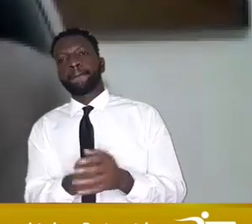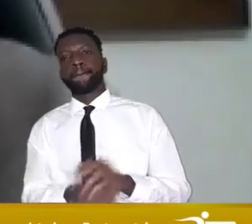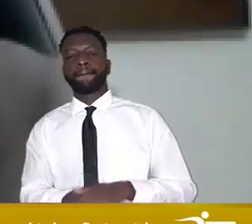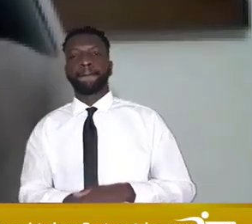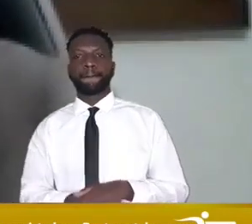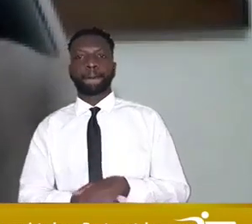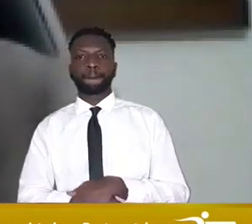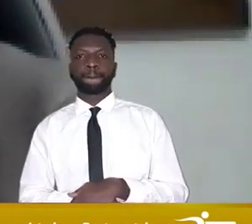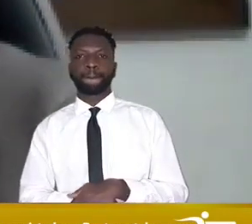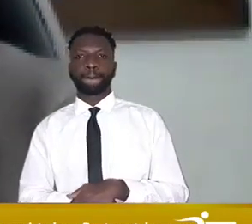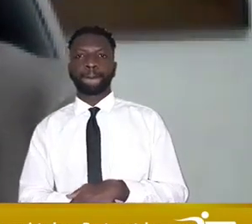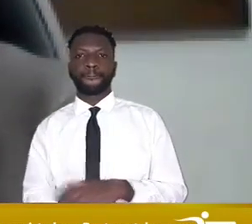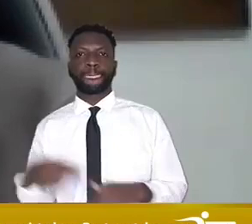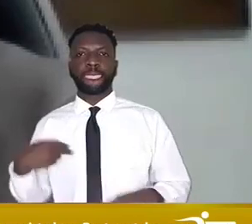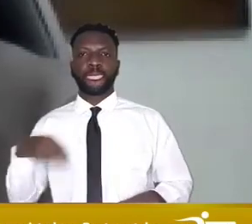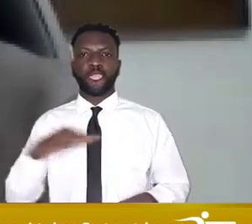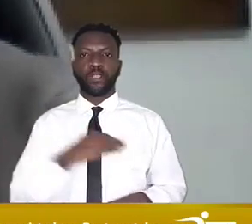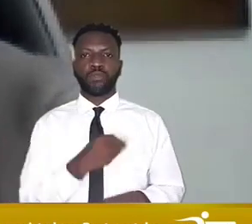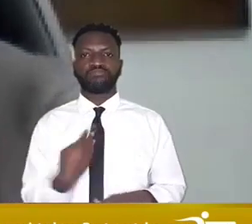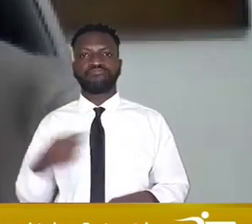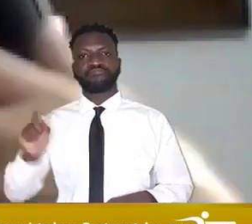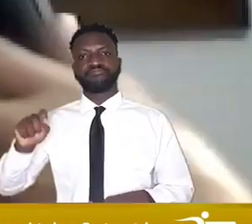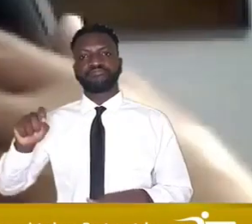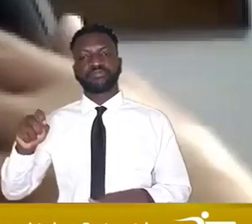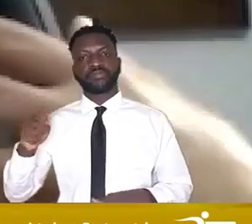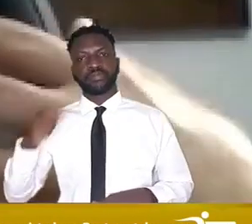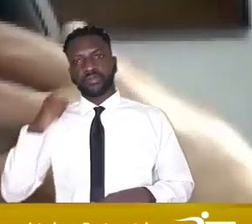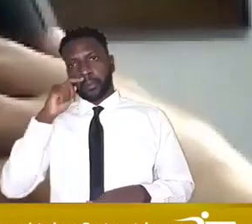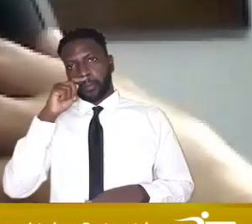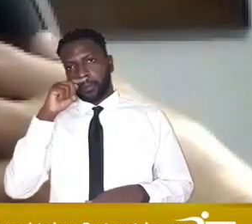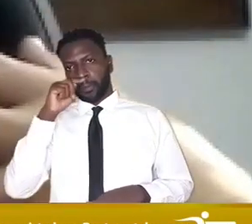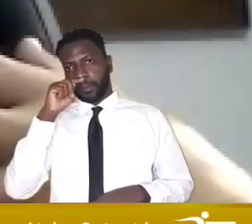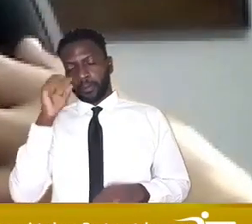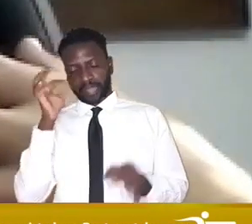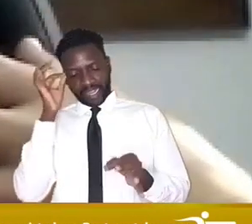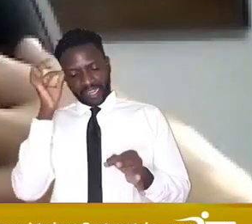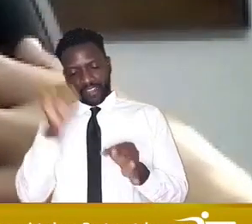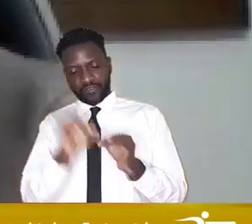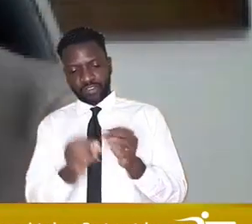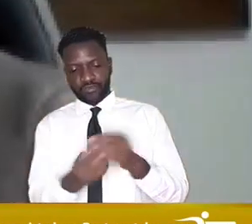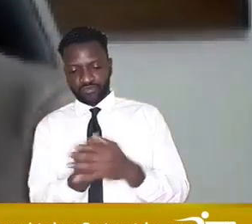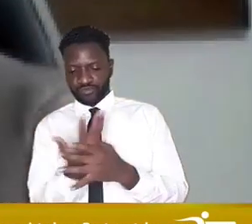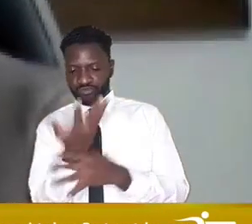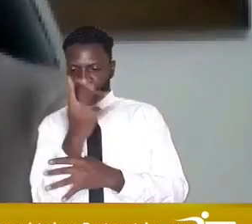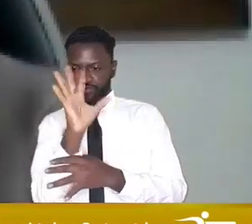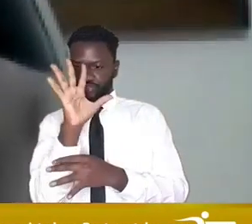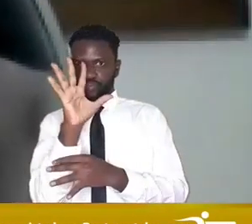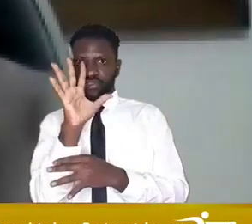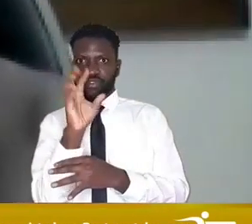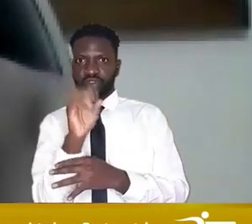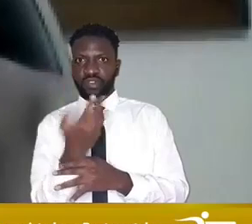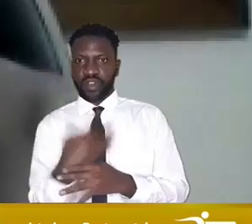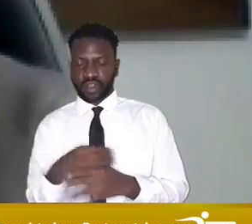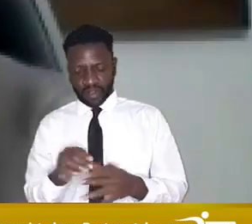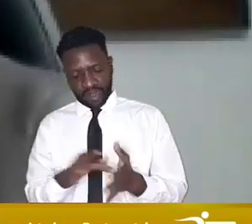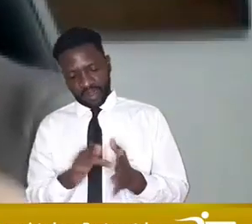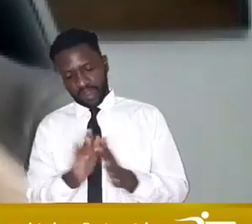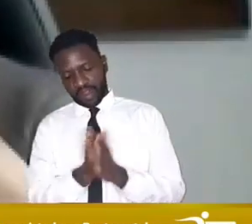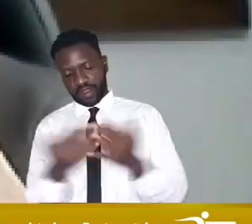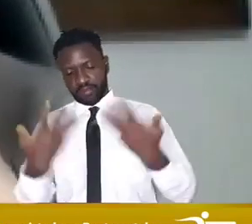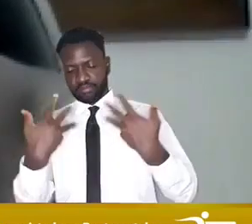Nosotros necesitamos que esta fe florezca. Y la Biblia nos enseña